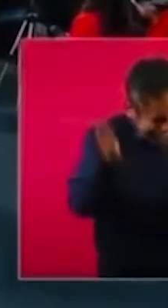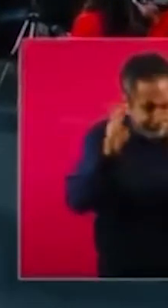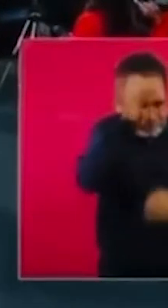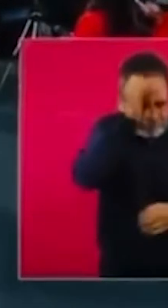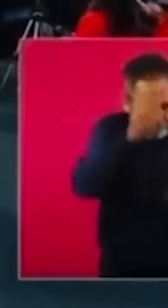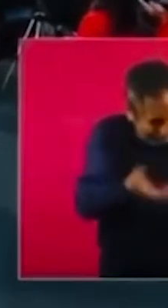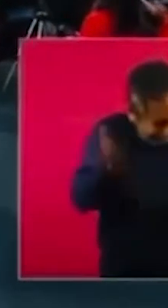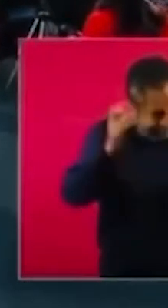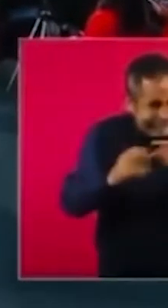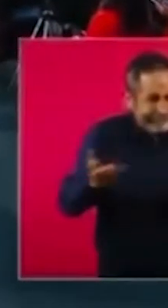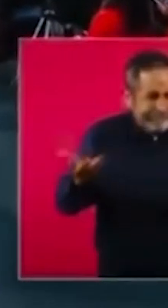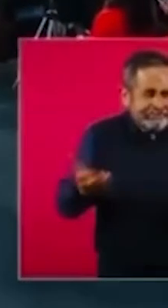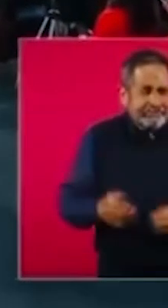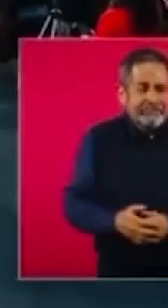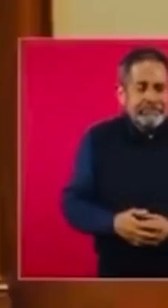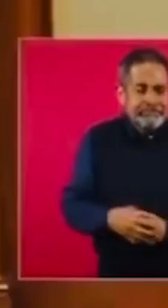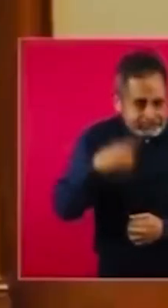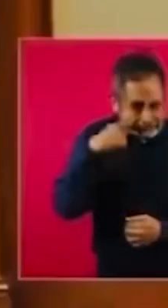pues para que